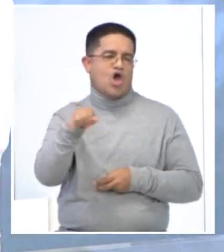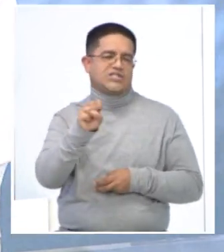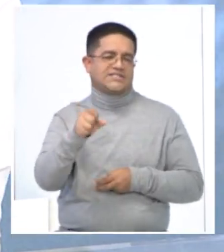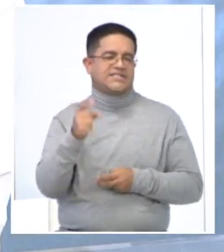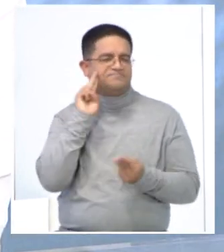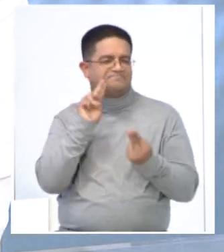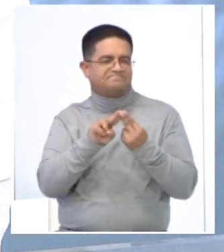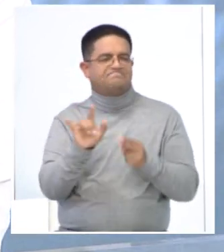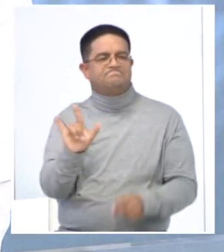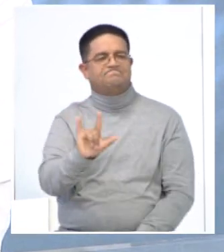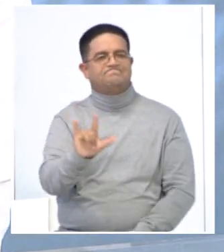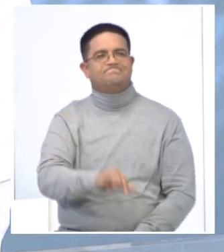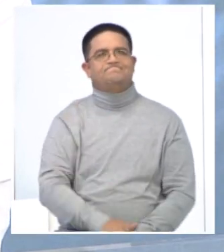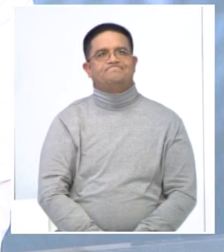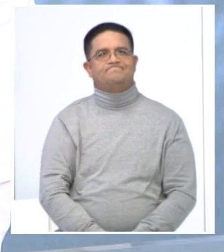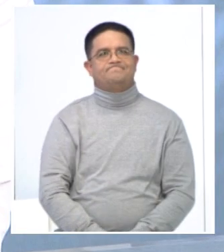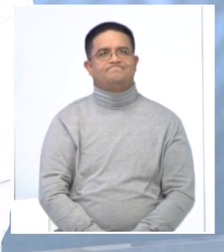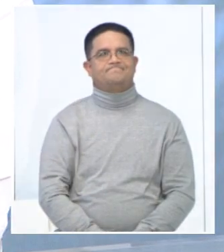próxima